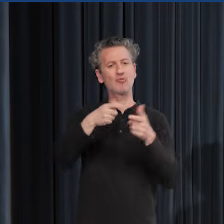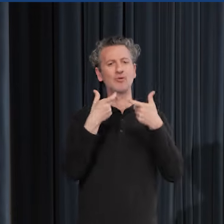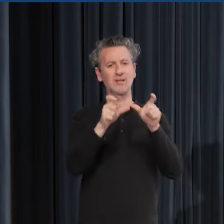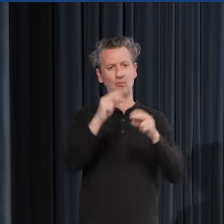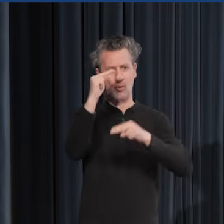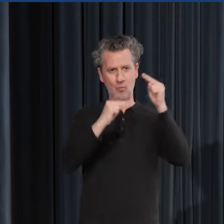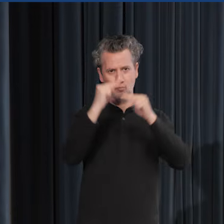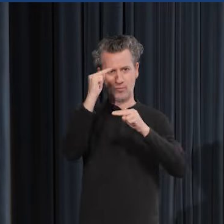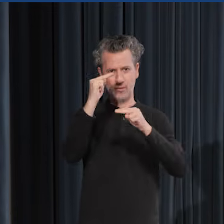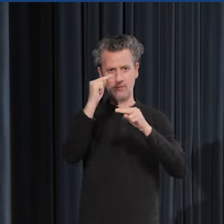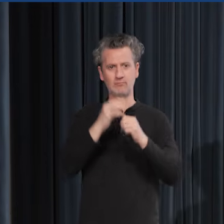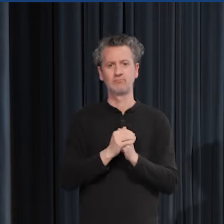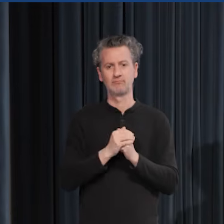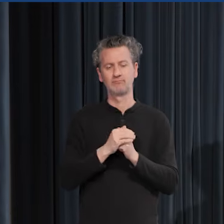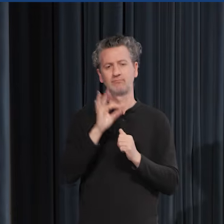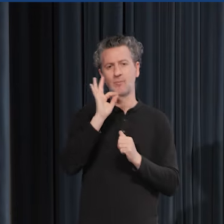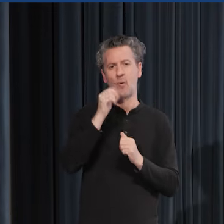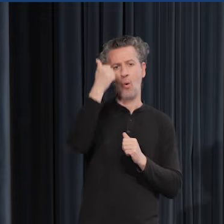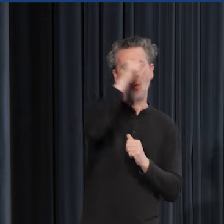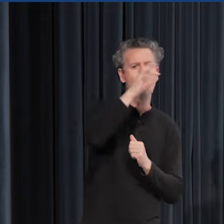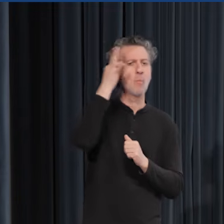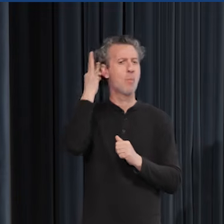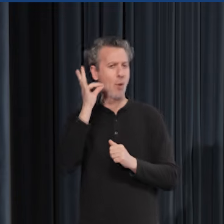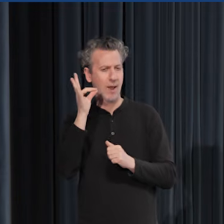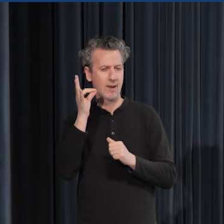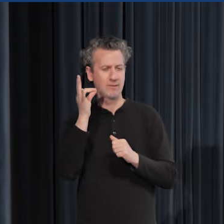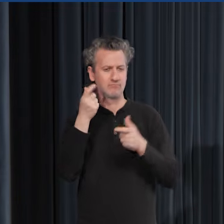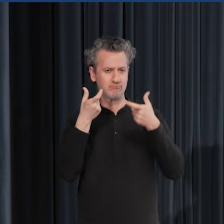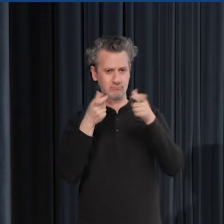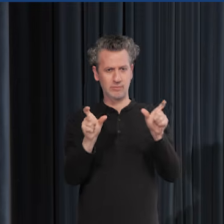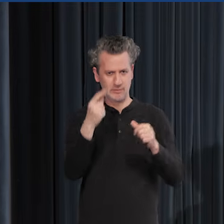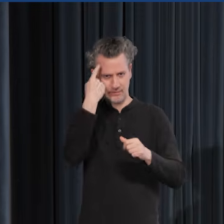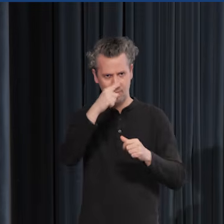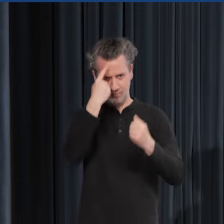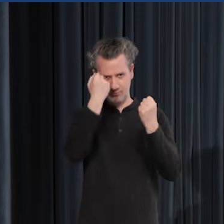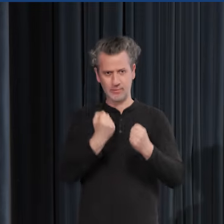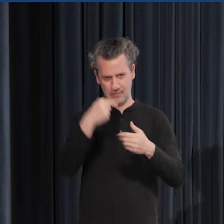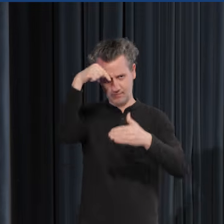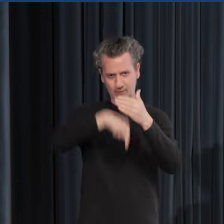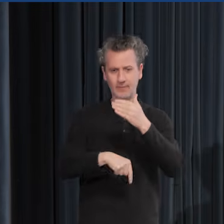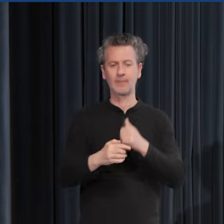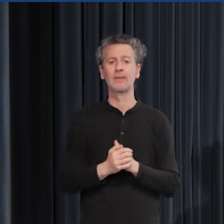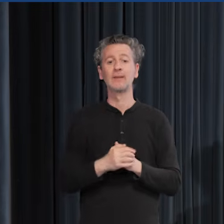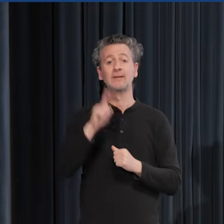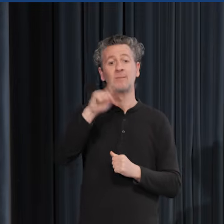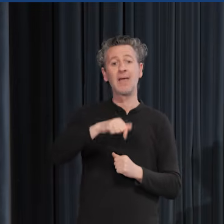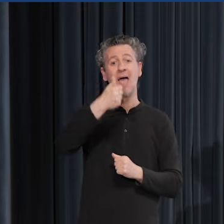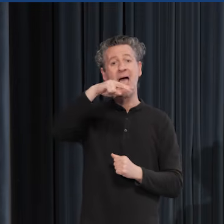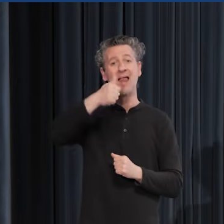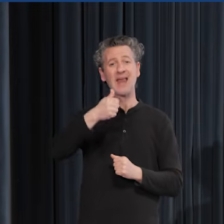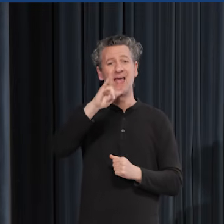construcción con perspectiva de género. También contamos con Ana Isabel Sevillano